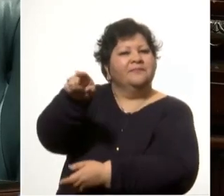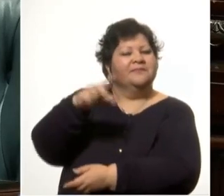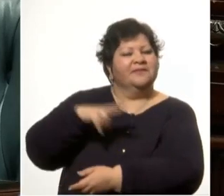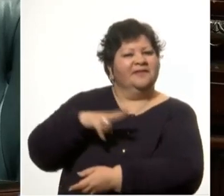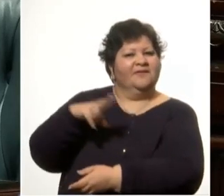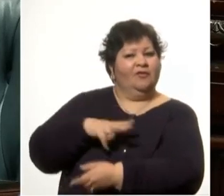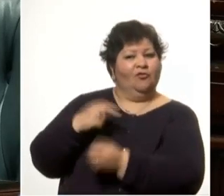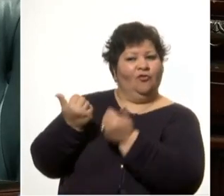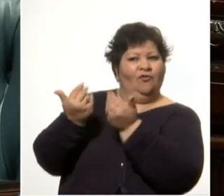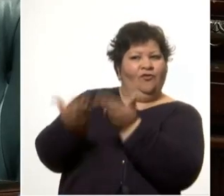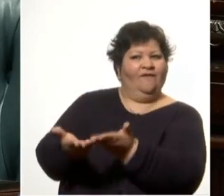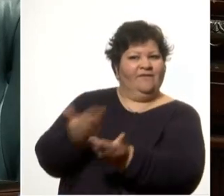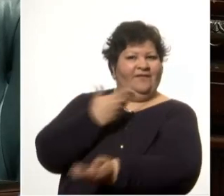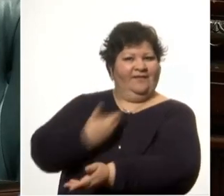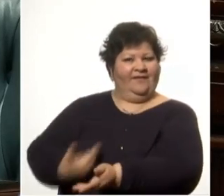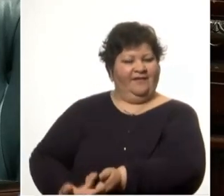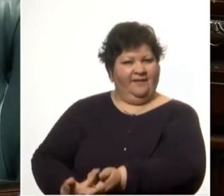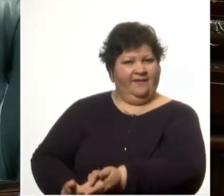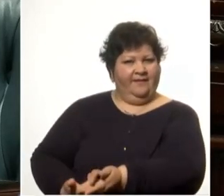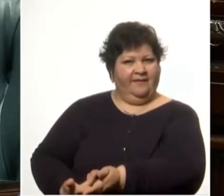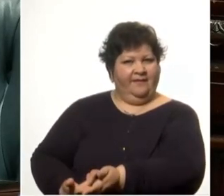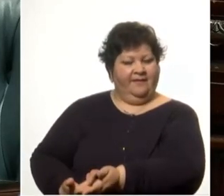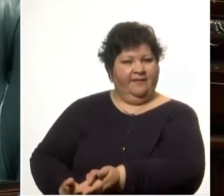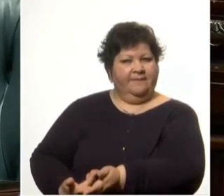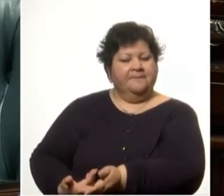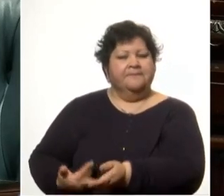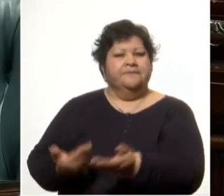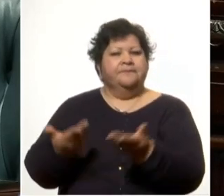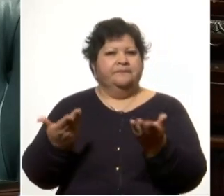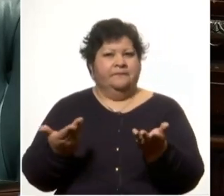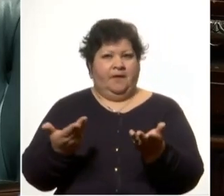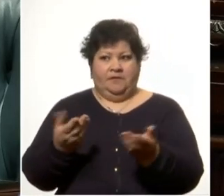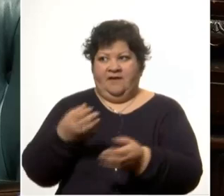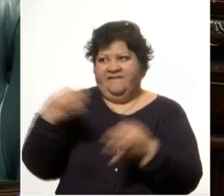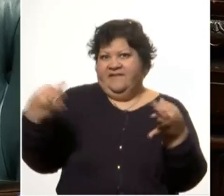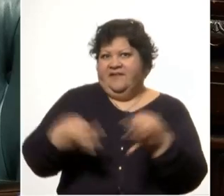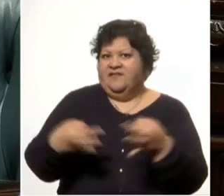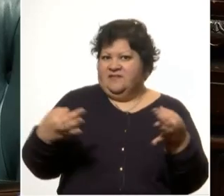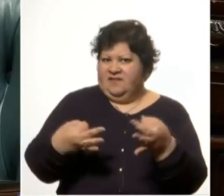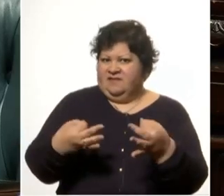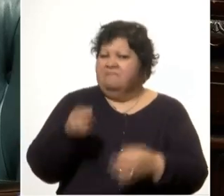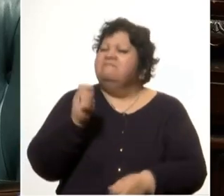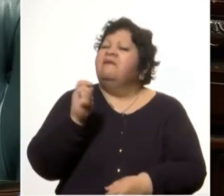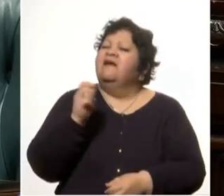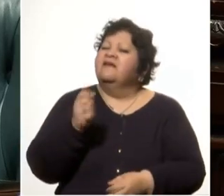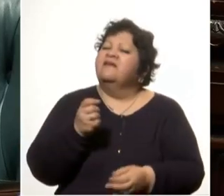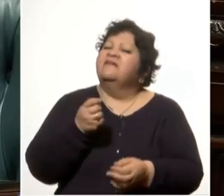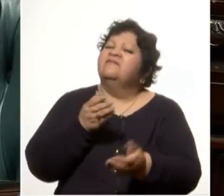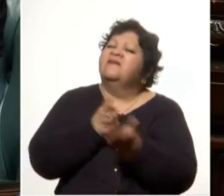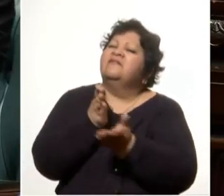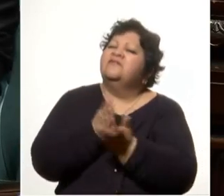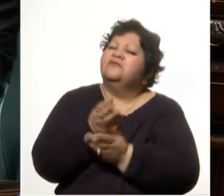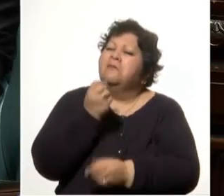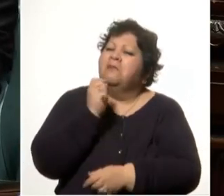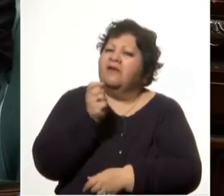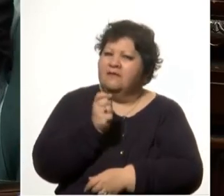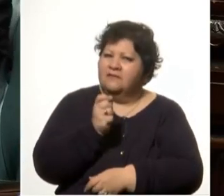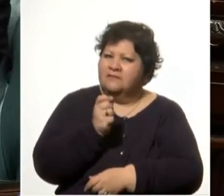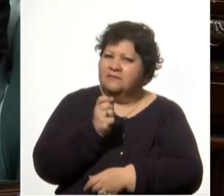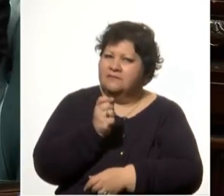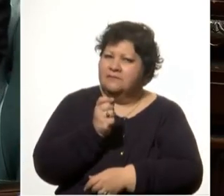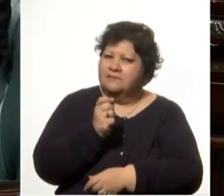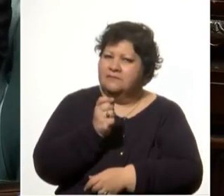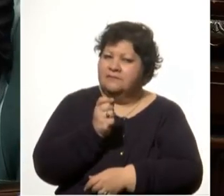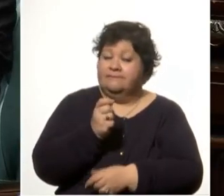le regaló a Catón Nassi resultara en una mayor eficiencia, ¿para quién serían los beneficios? Ni que